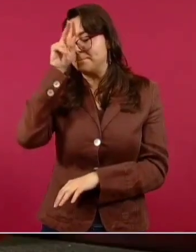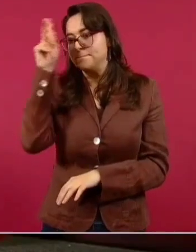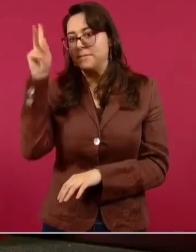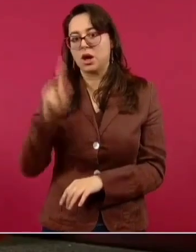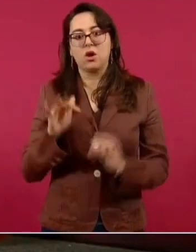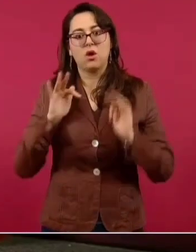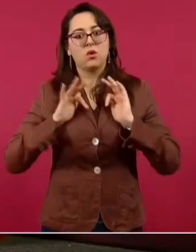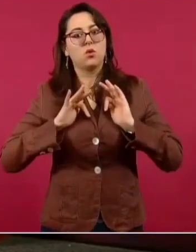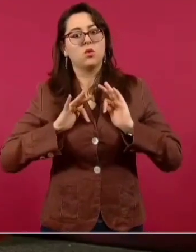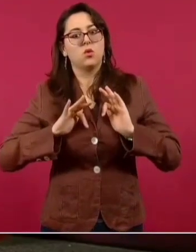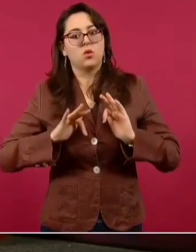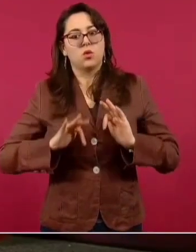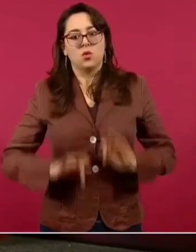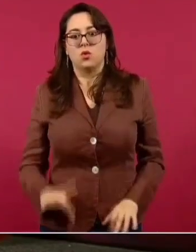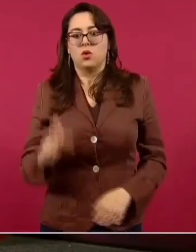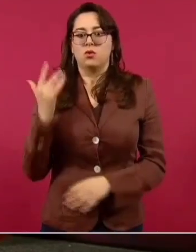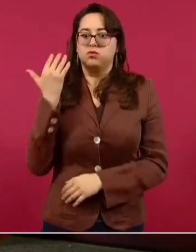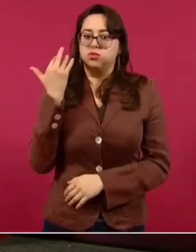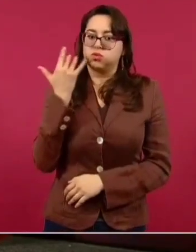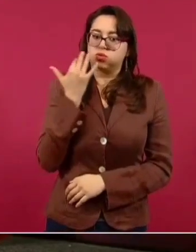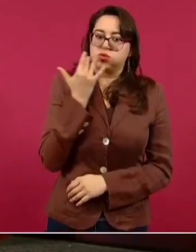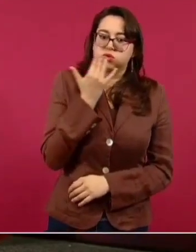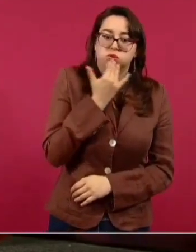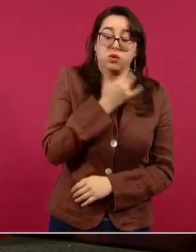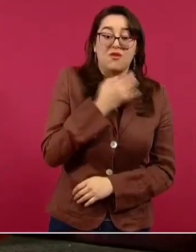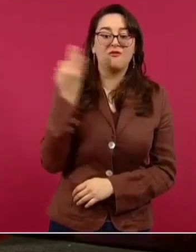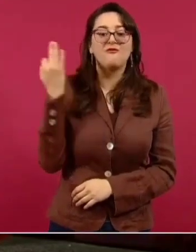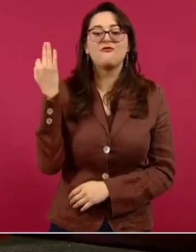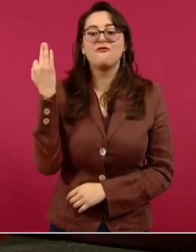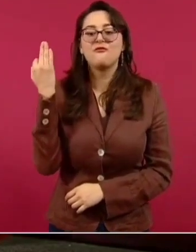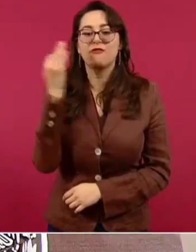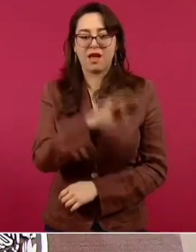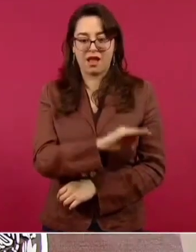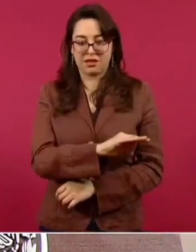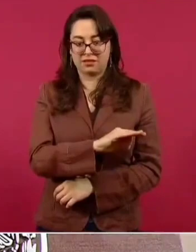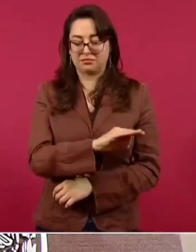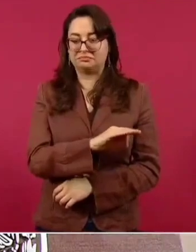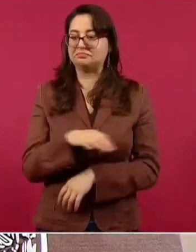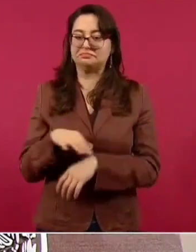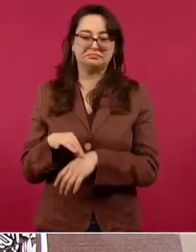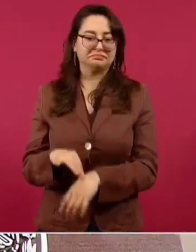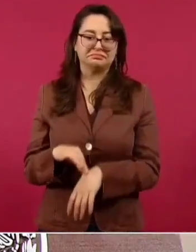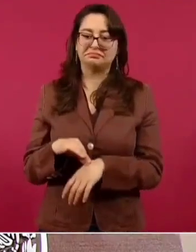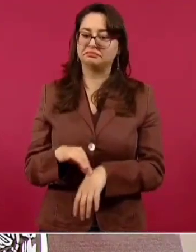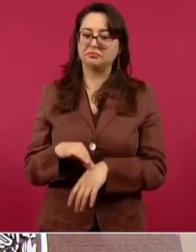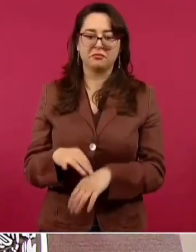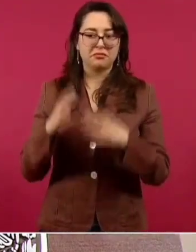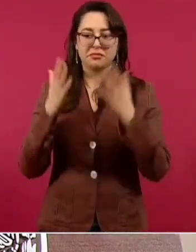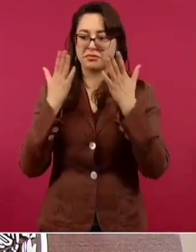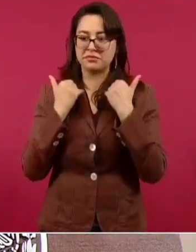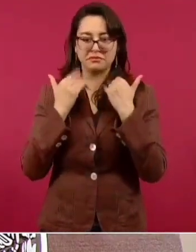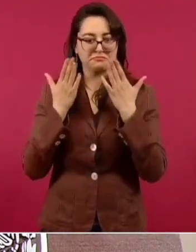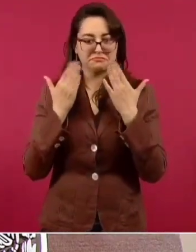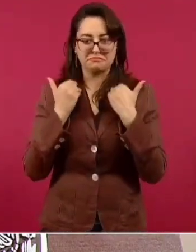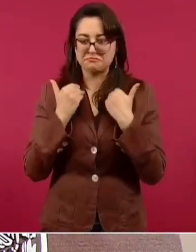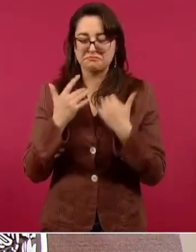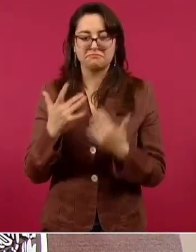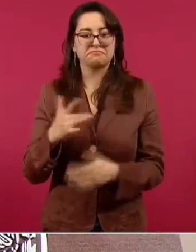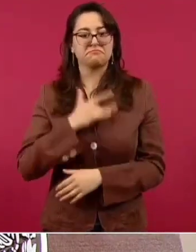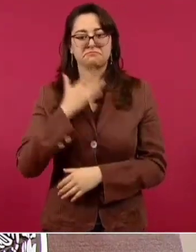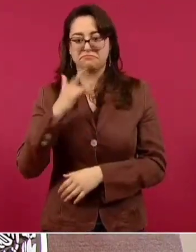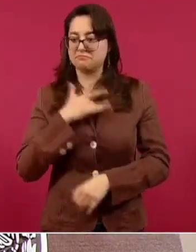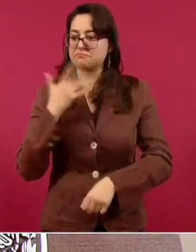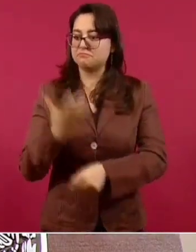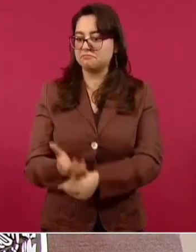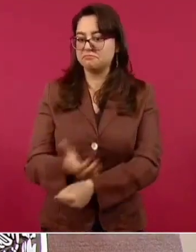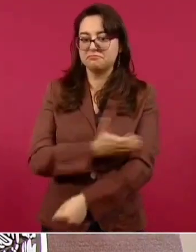de bienestar que poco o nada tiene que ver con el bienestar real en términos tanto emocionales, de compañía,